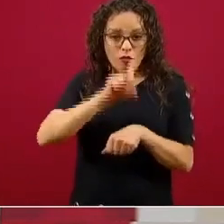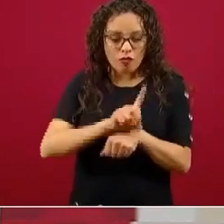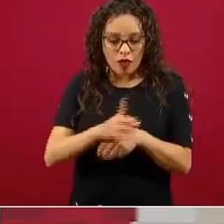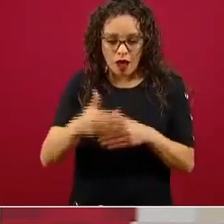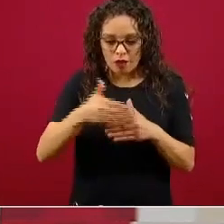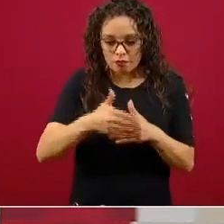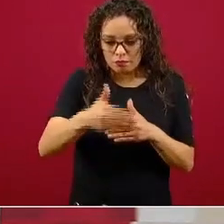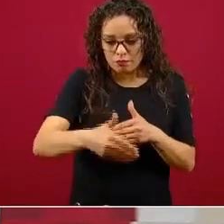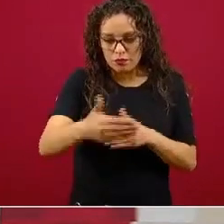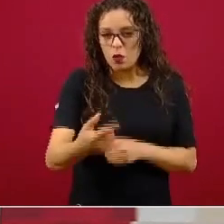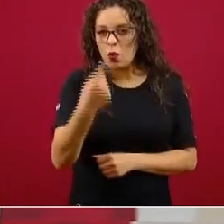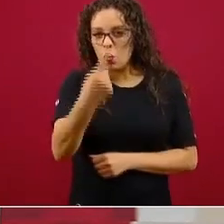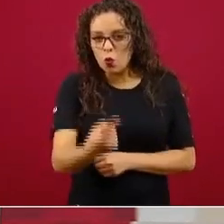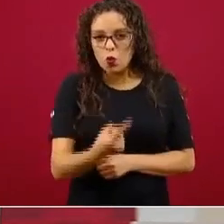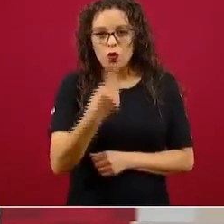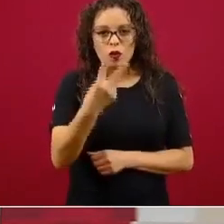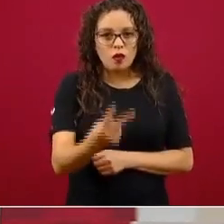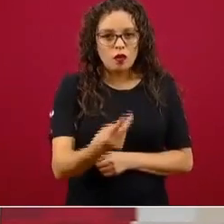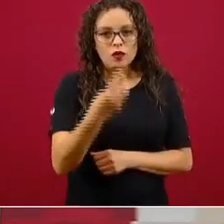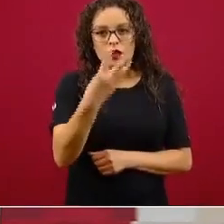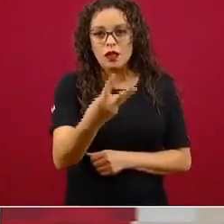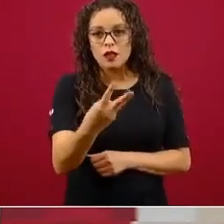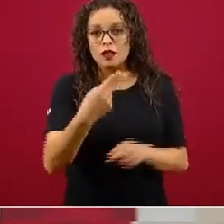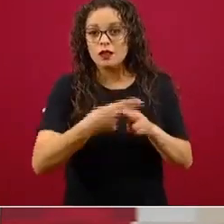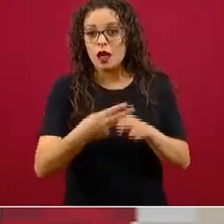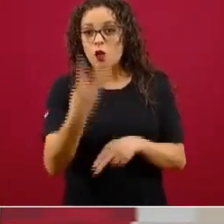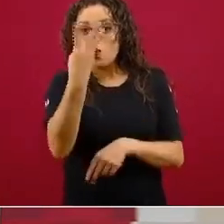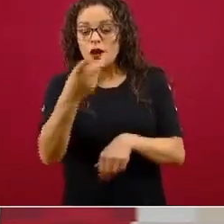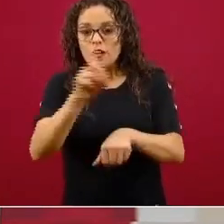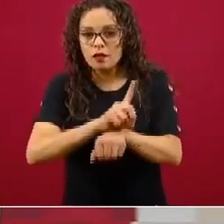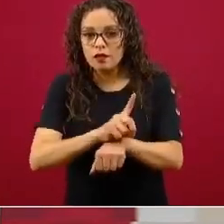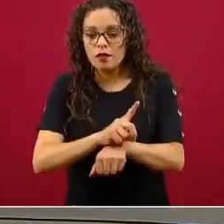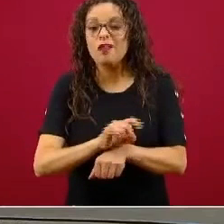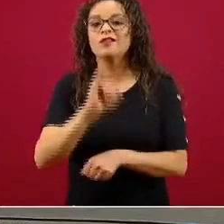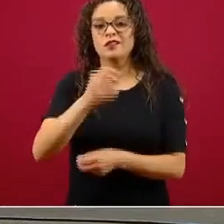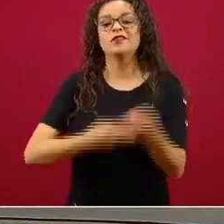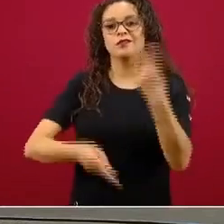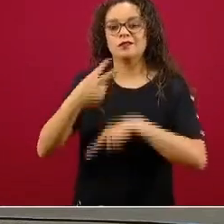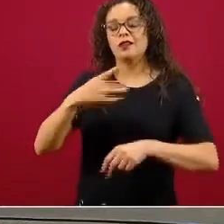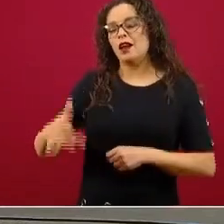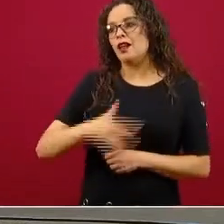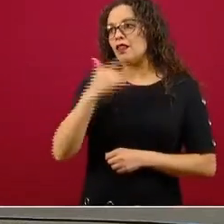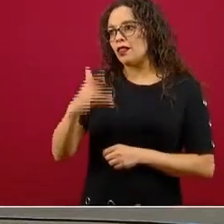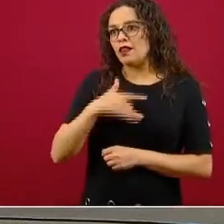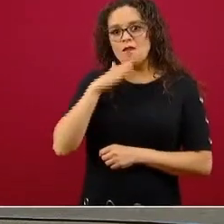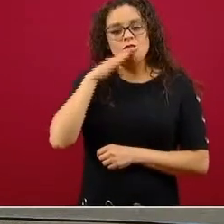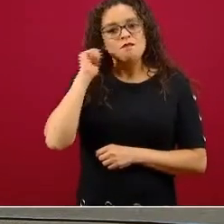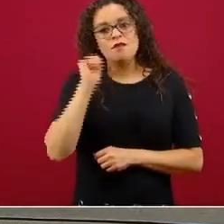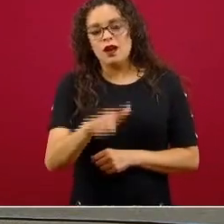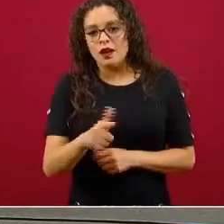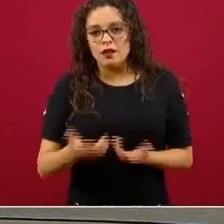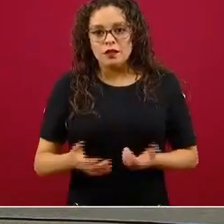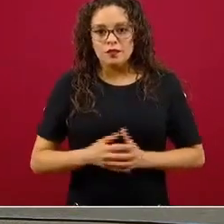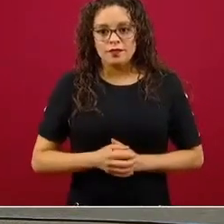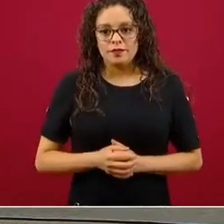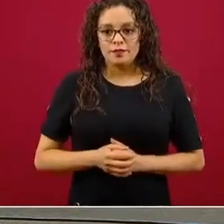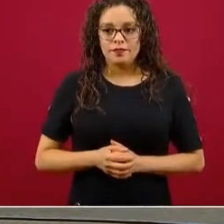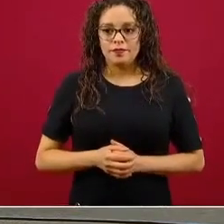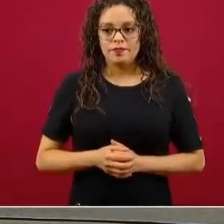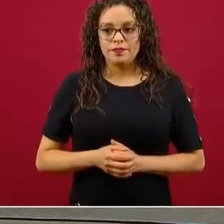3, 4, sí presentan síntomas. Pero la preocupación del colega que le